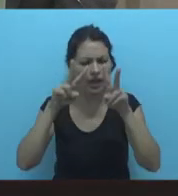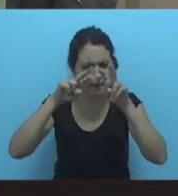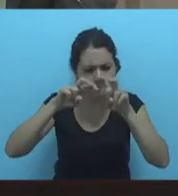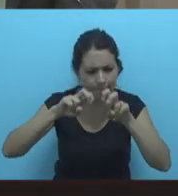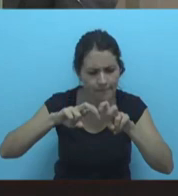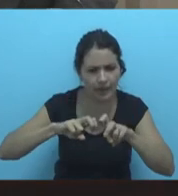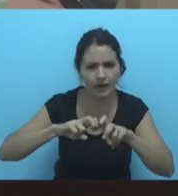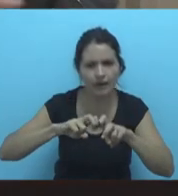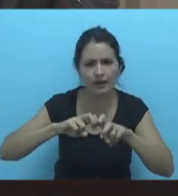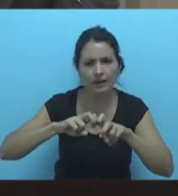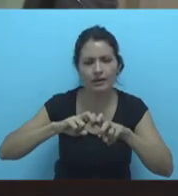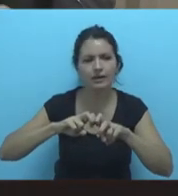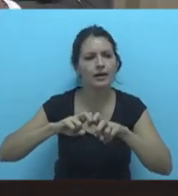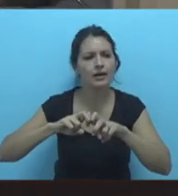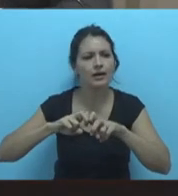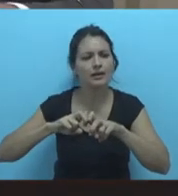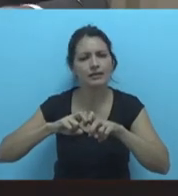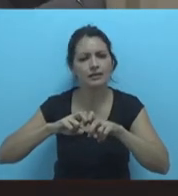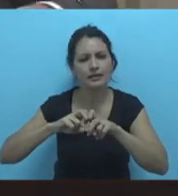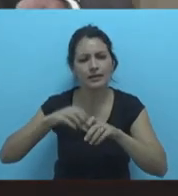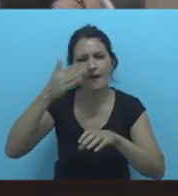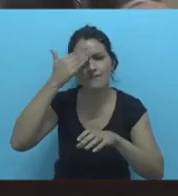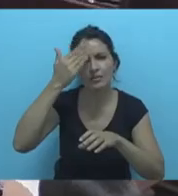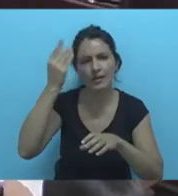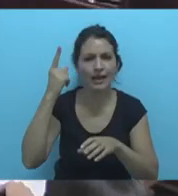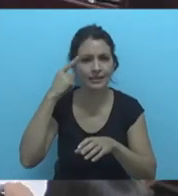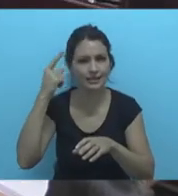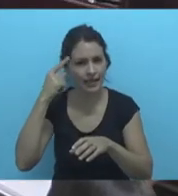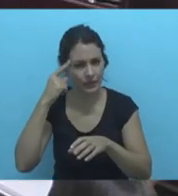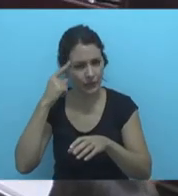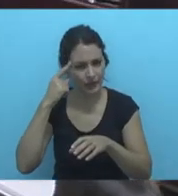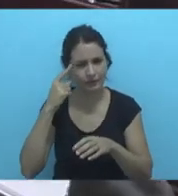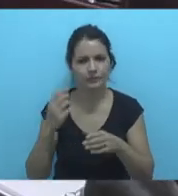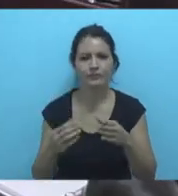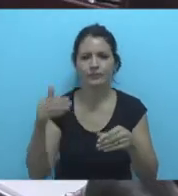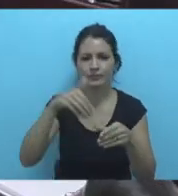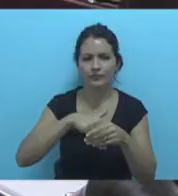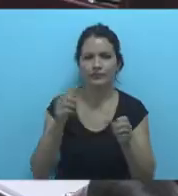enfermedades intelectuales de origen genético. En consideración el proyecto, aprobado.